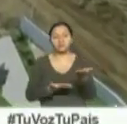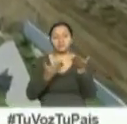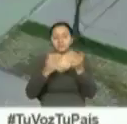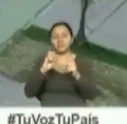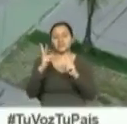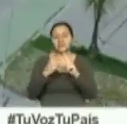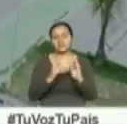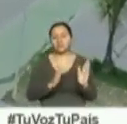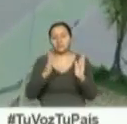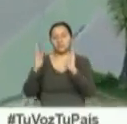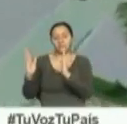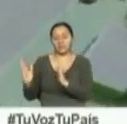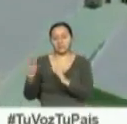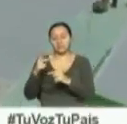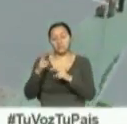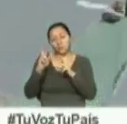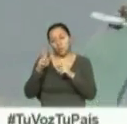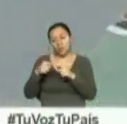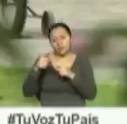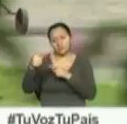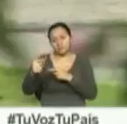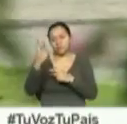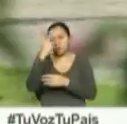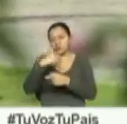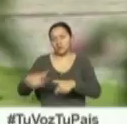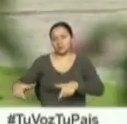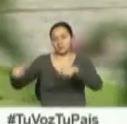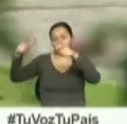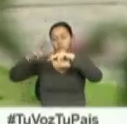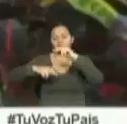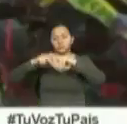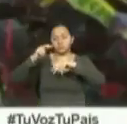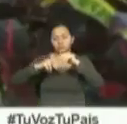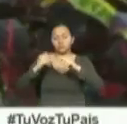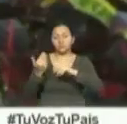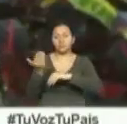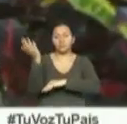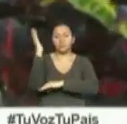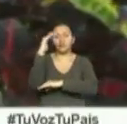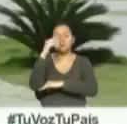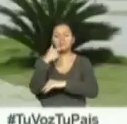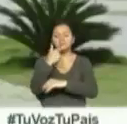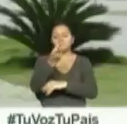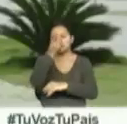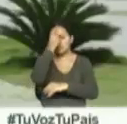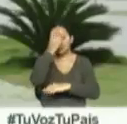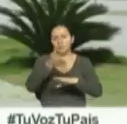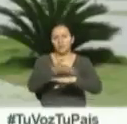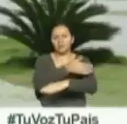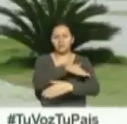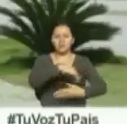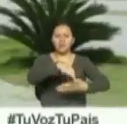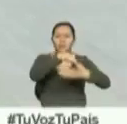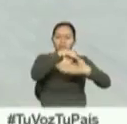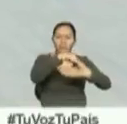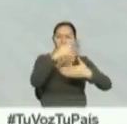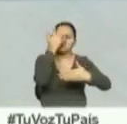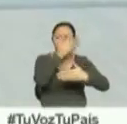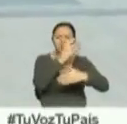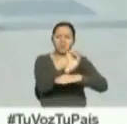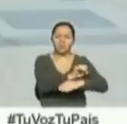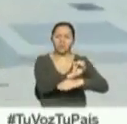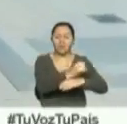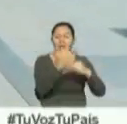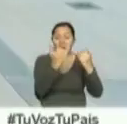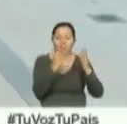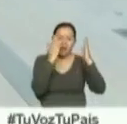segunda fase que se espera albergue un hotel. Con Las Palmas no solo se salda una deuda que el país tenía con Esmeraldas,